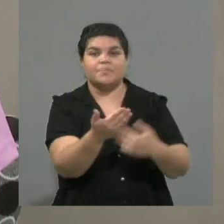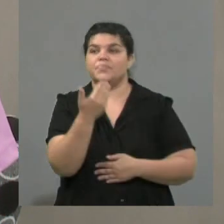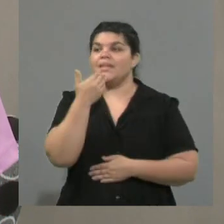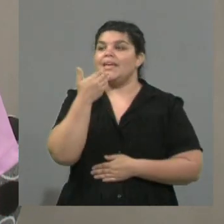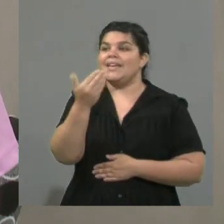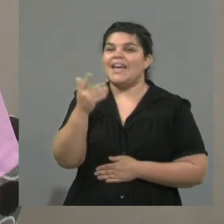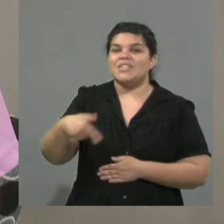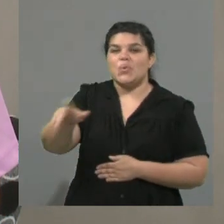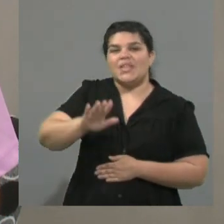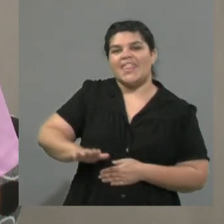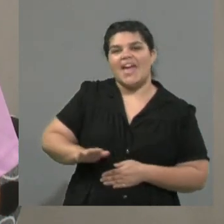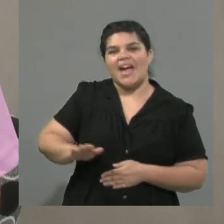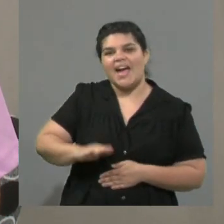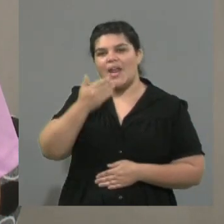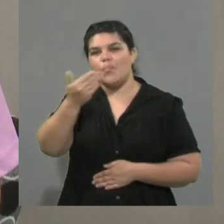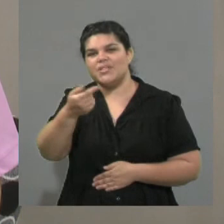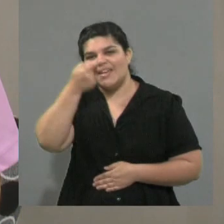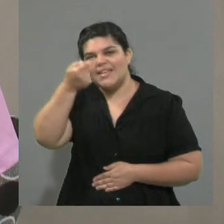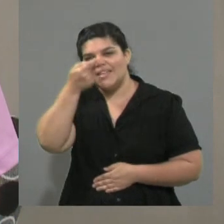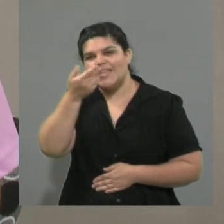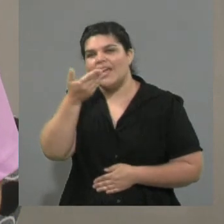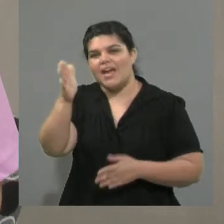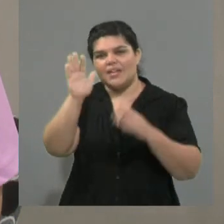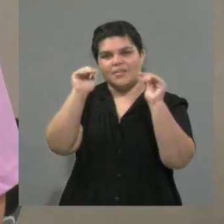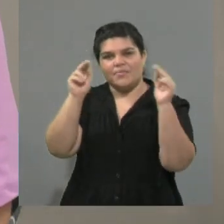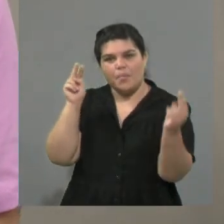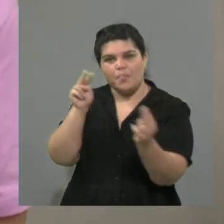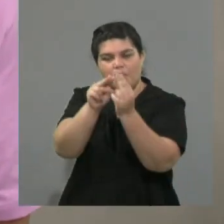agradezco la motivación y el interés. Un abrazo grande para usted. Buenas tardes, Carlos. Gracias.